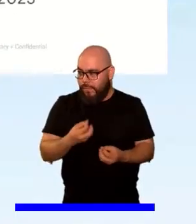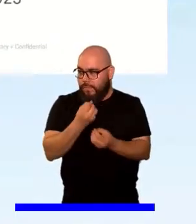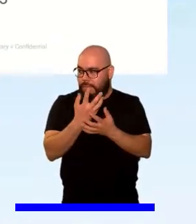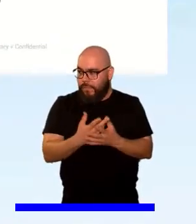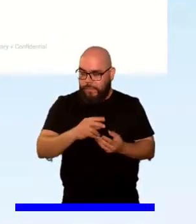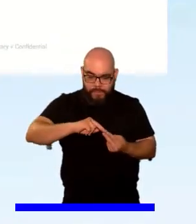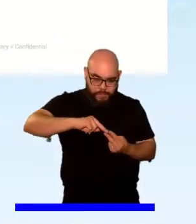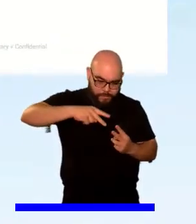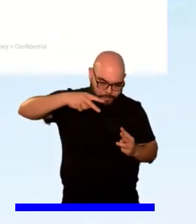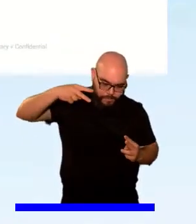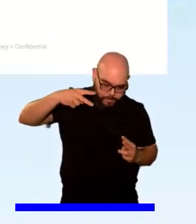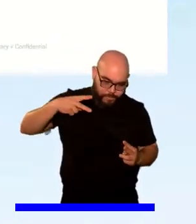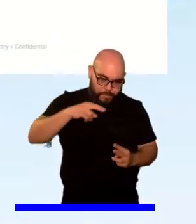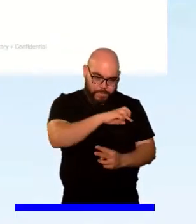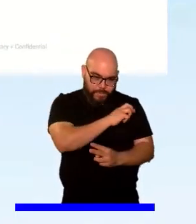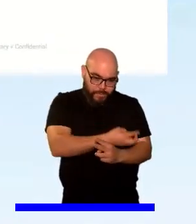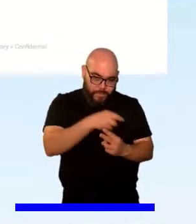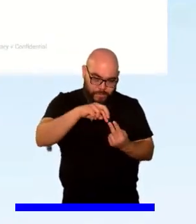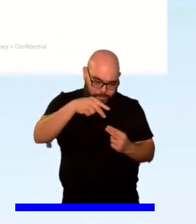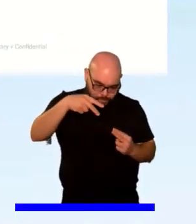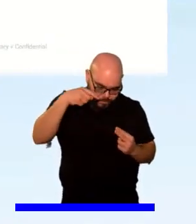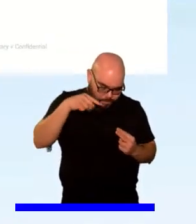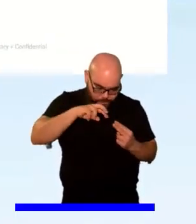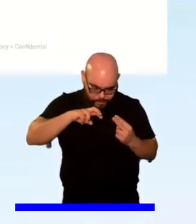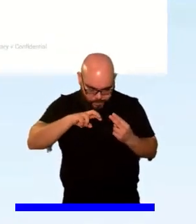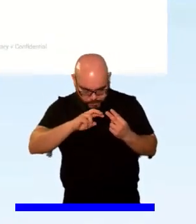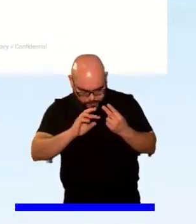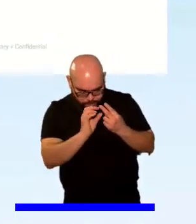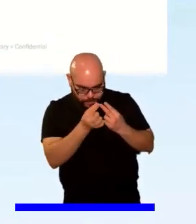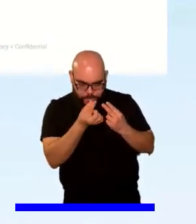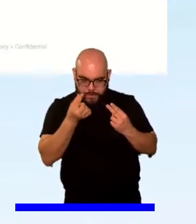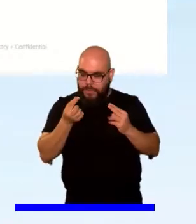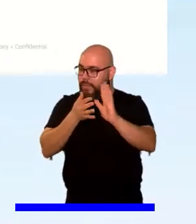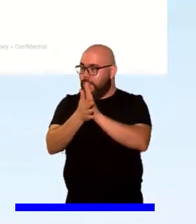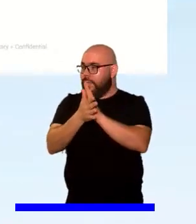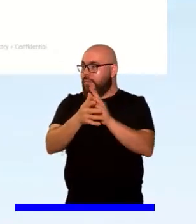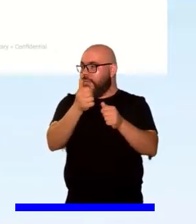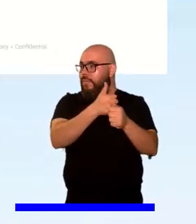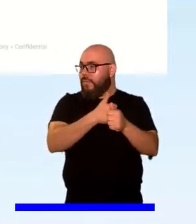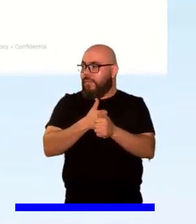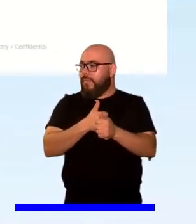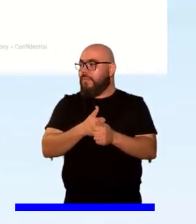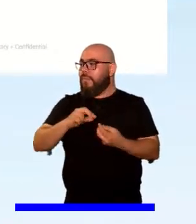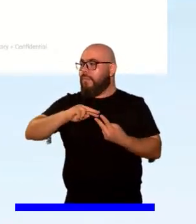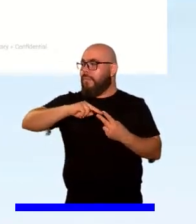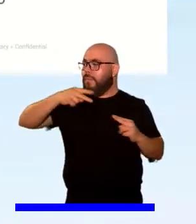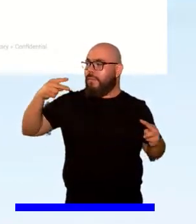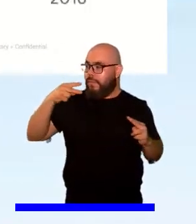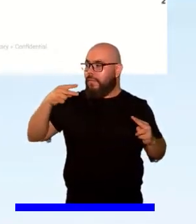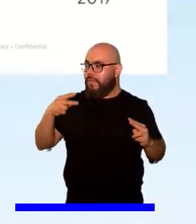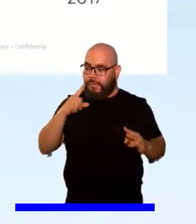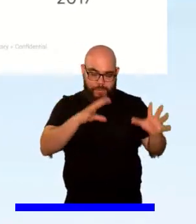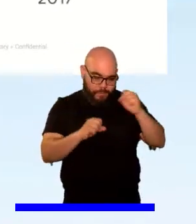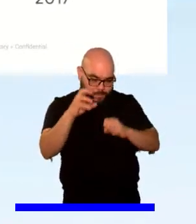proteína a partir de su cadena conformativa de, bueno, no voy a hablar de codones, sino de aminoácidos.